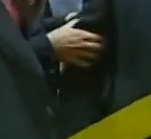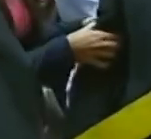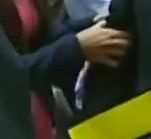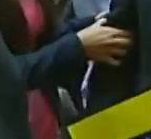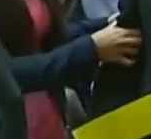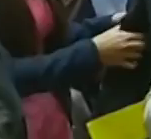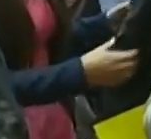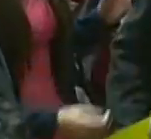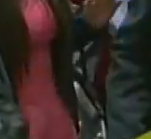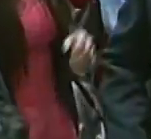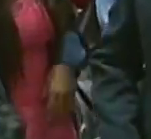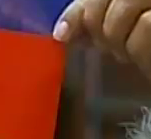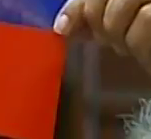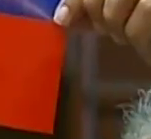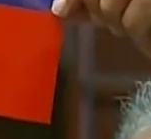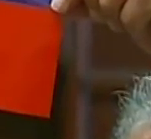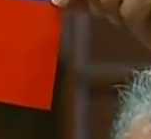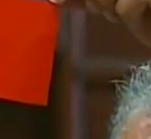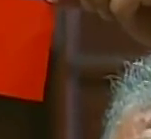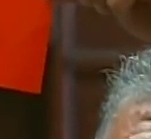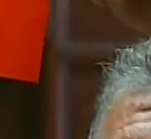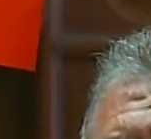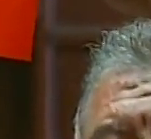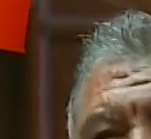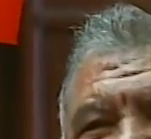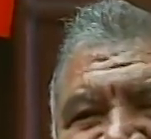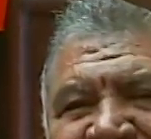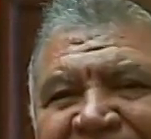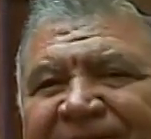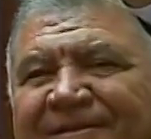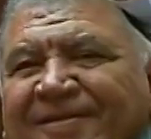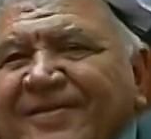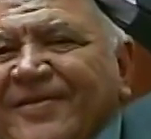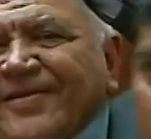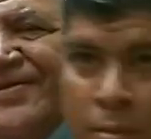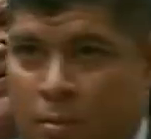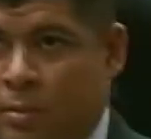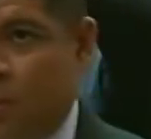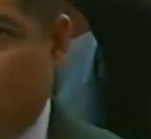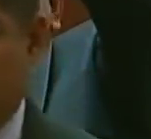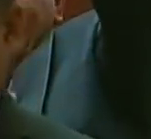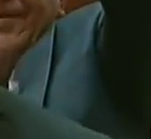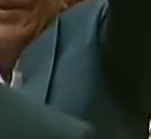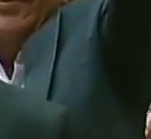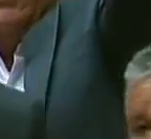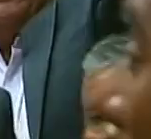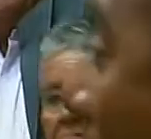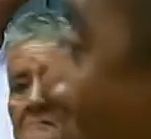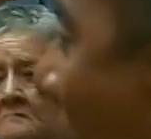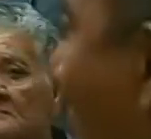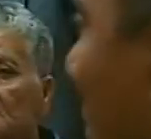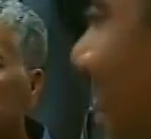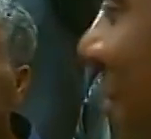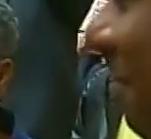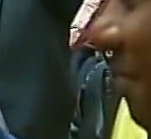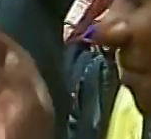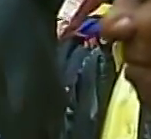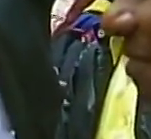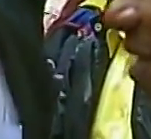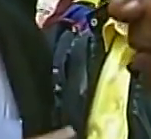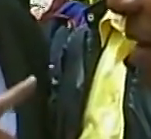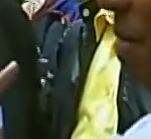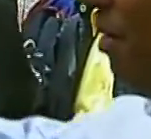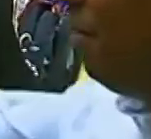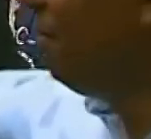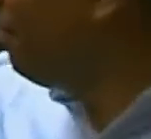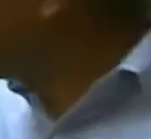y debatidos dentro del seno de la Asamblea Nacional Constituyente. Sin embargo, hasta ahora también vamos a compartir con ustedes pues lo que